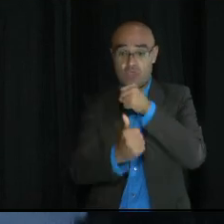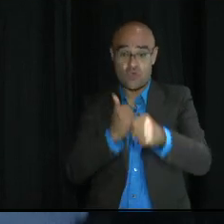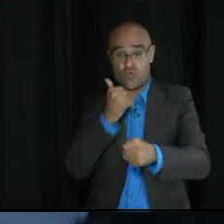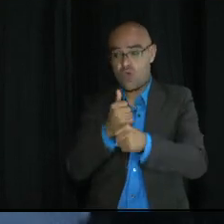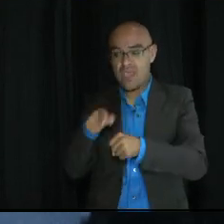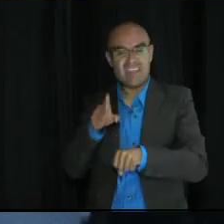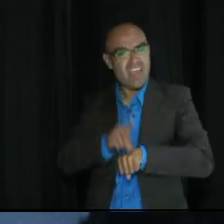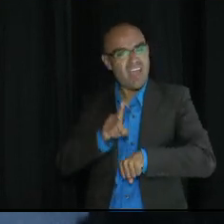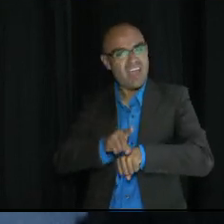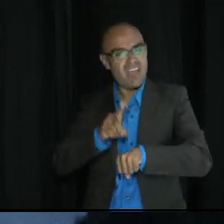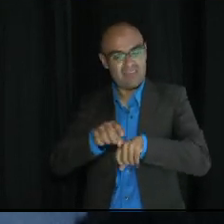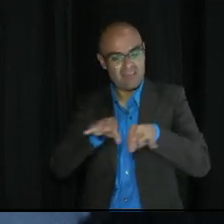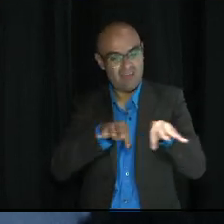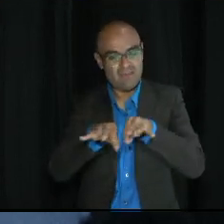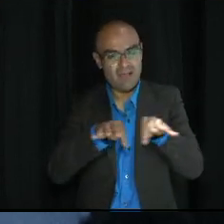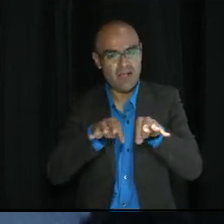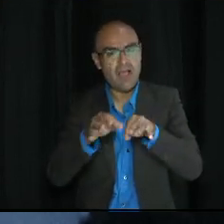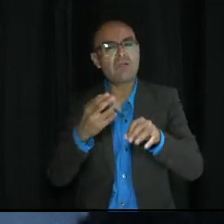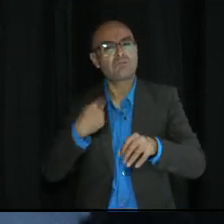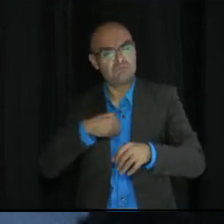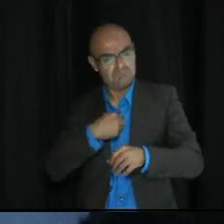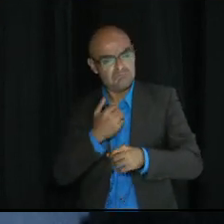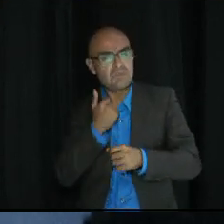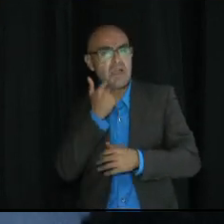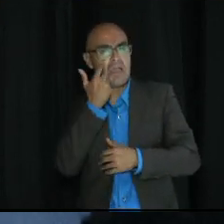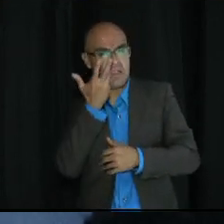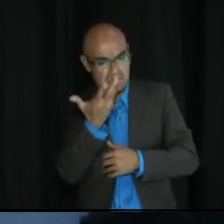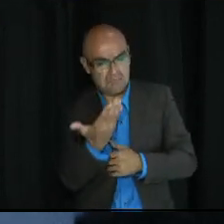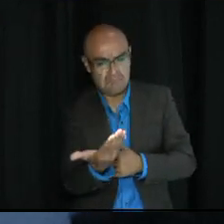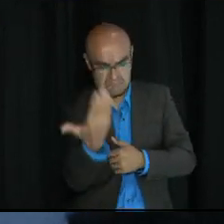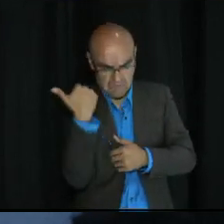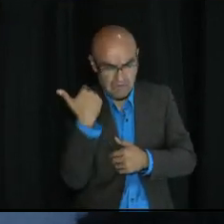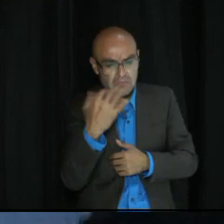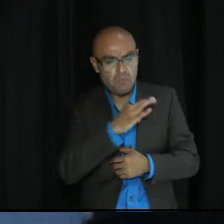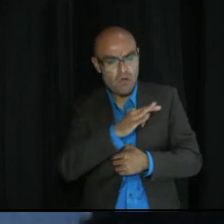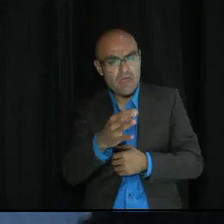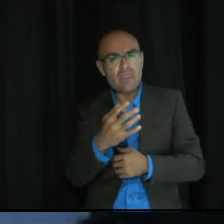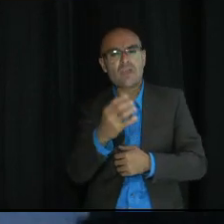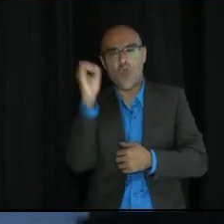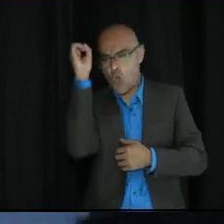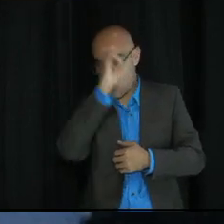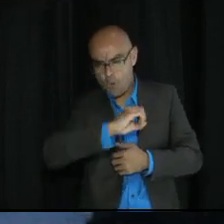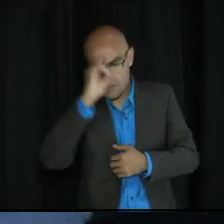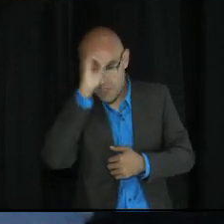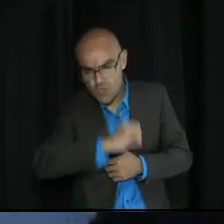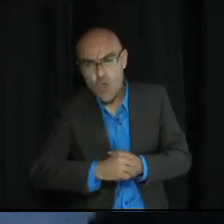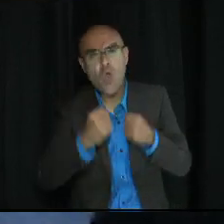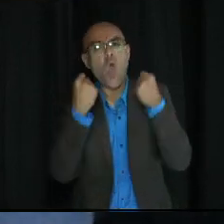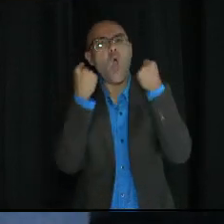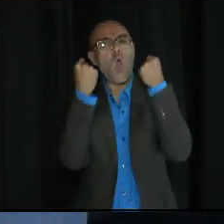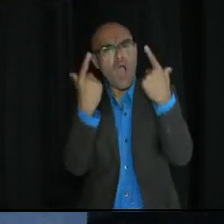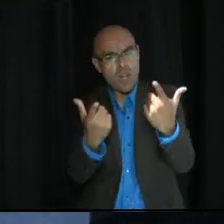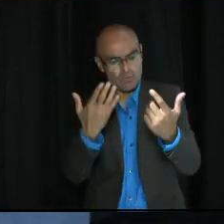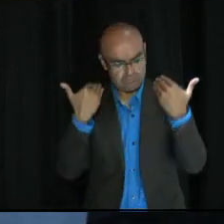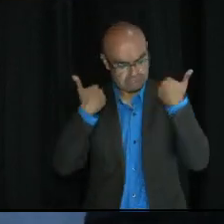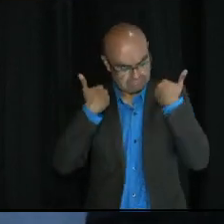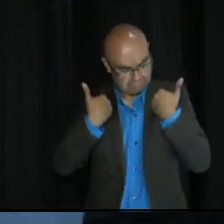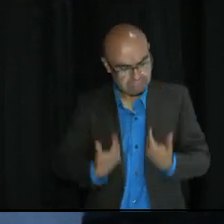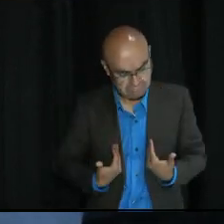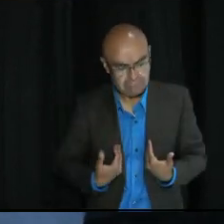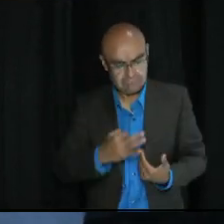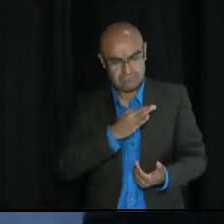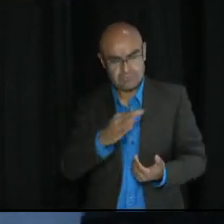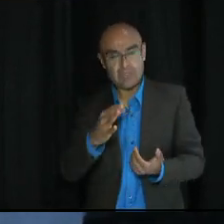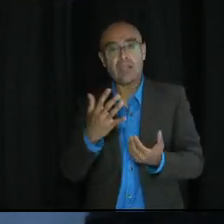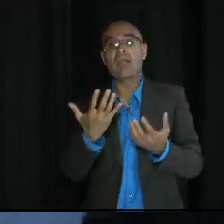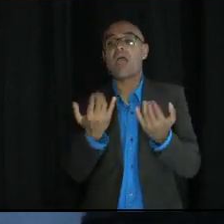ahí estamos a sus órdenes, cualquier tema, cualquier comentario, cualquier duda, está a sus órdenes el Ministerio Público, está a sus órdenes su servidor, y gracias, médico,